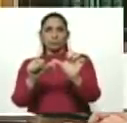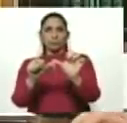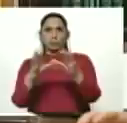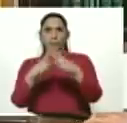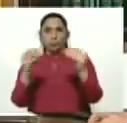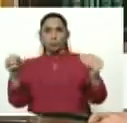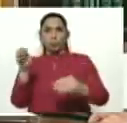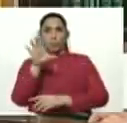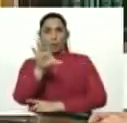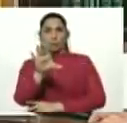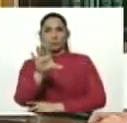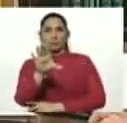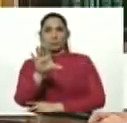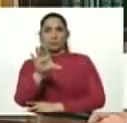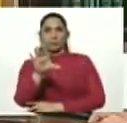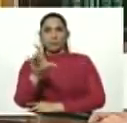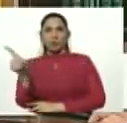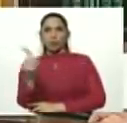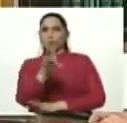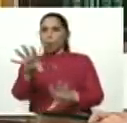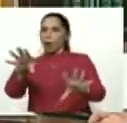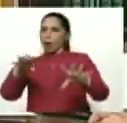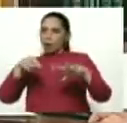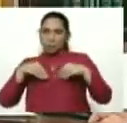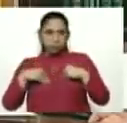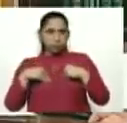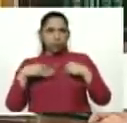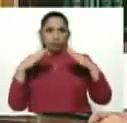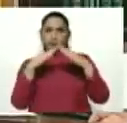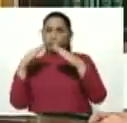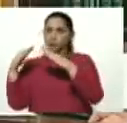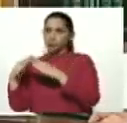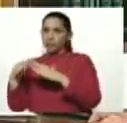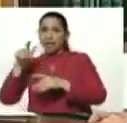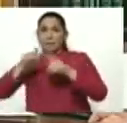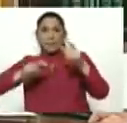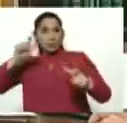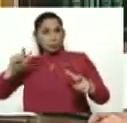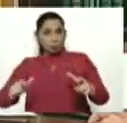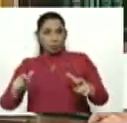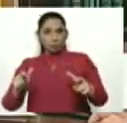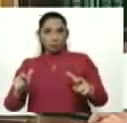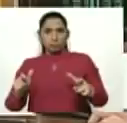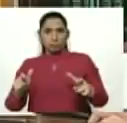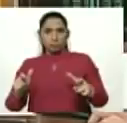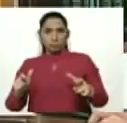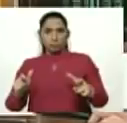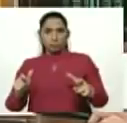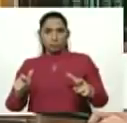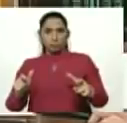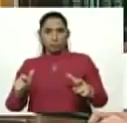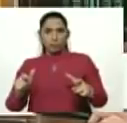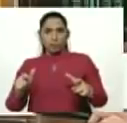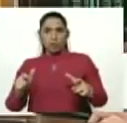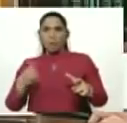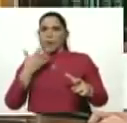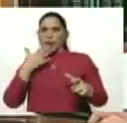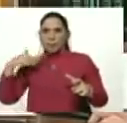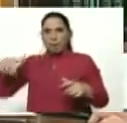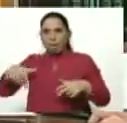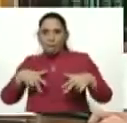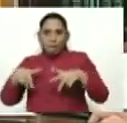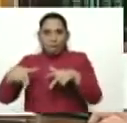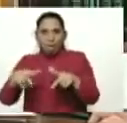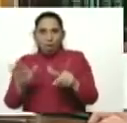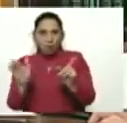el país. No aceptemos en la casa gente que se haya metido por las trochas